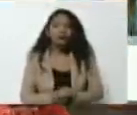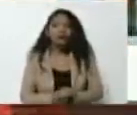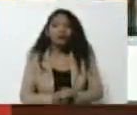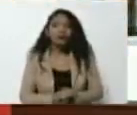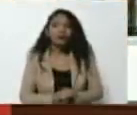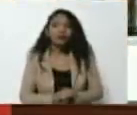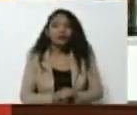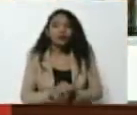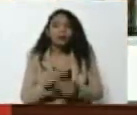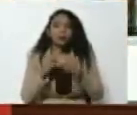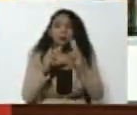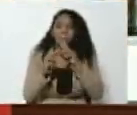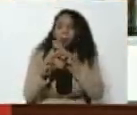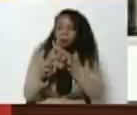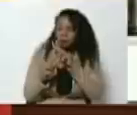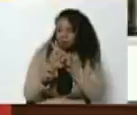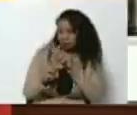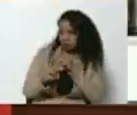me miran feo.